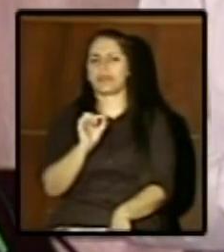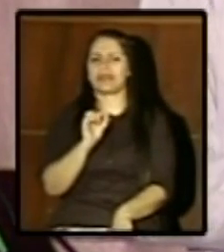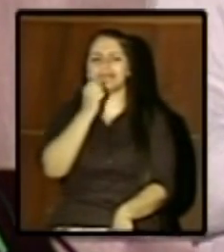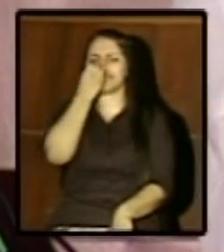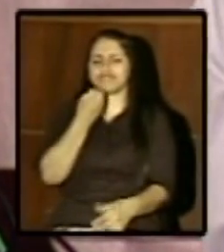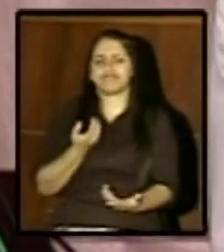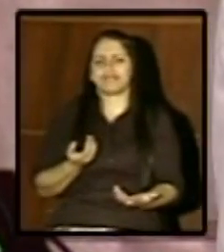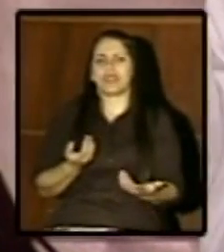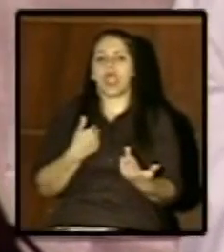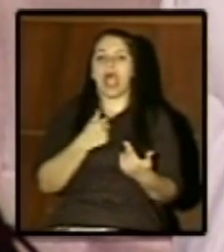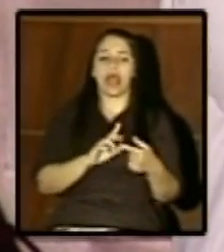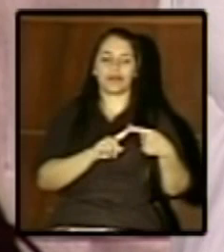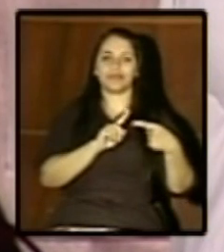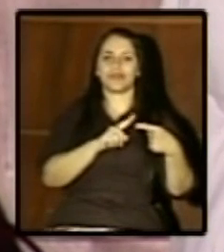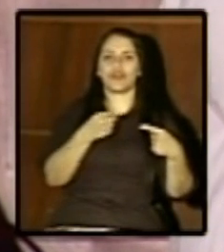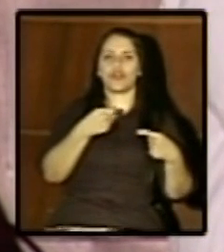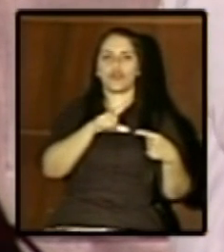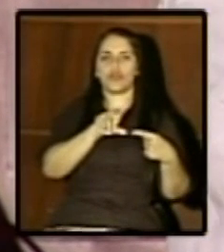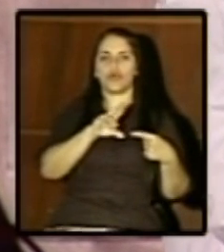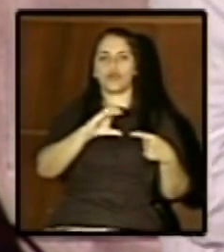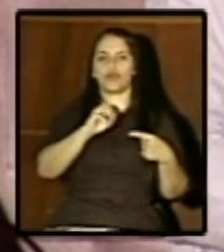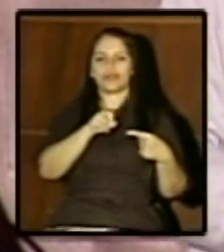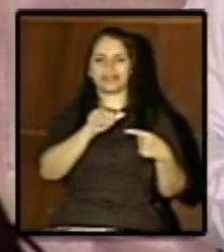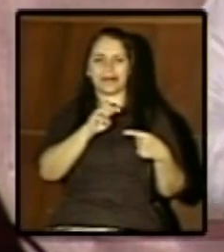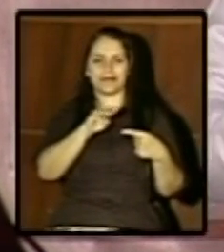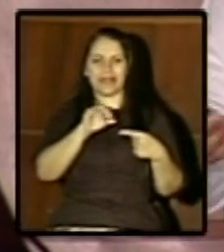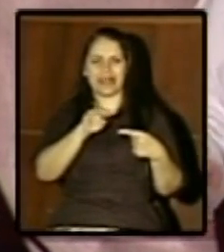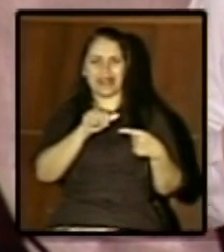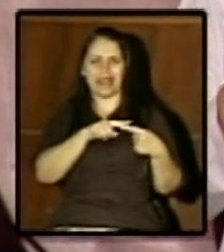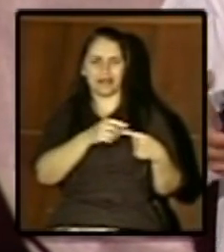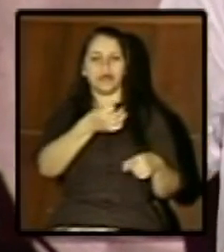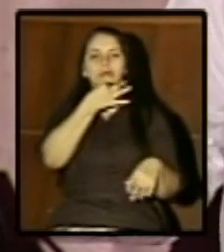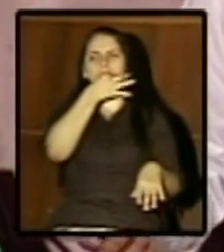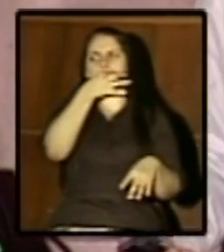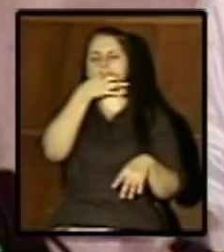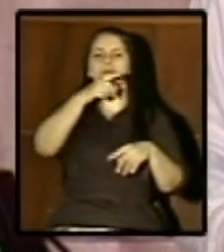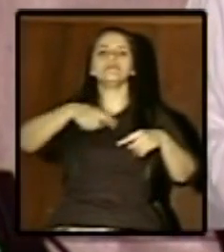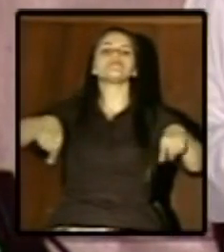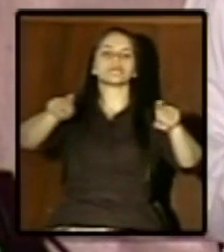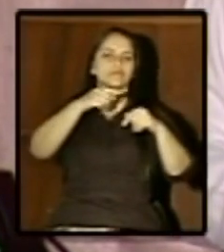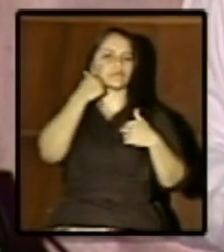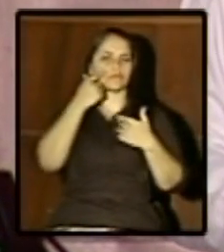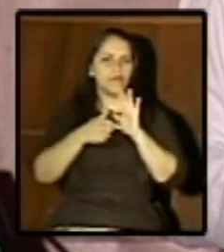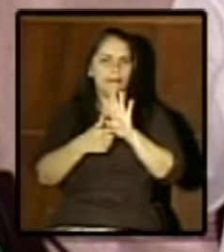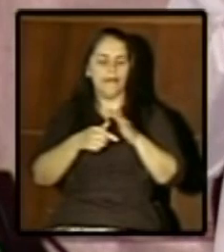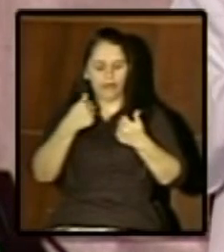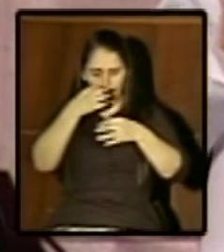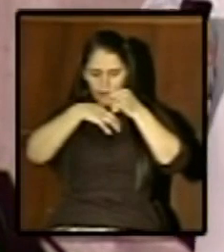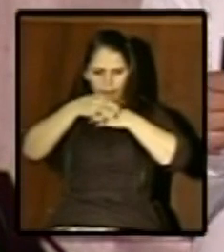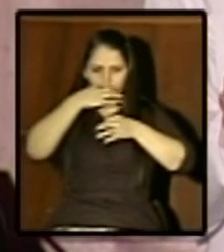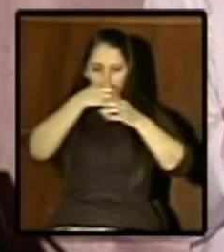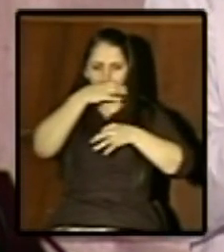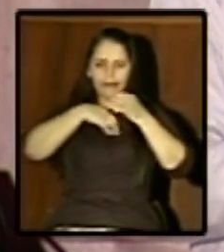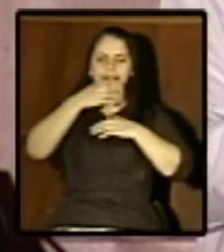poquito esa progresión o mejorar los síntomas. El sulfato de glucosamina más condroitina, digamos, se